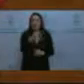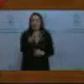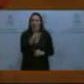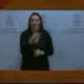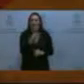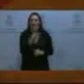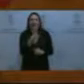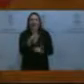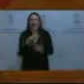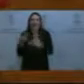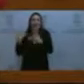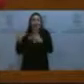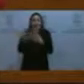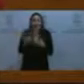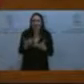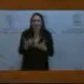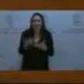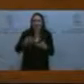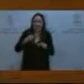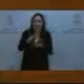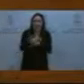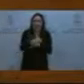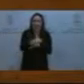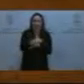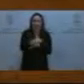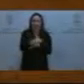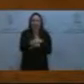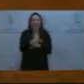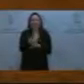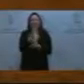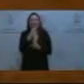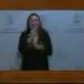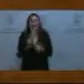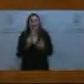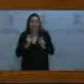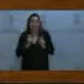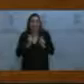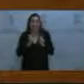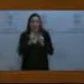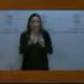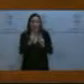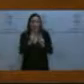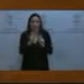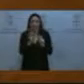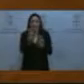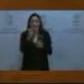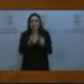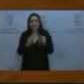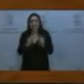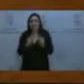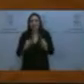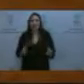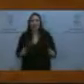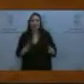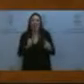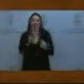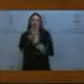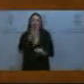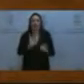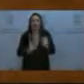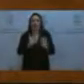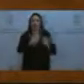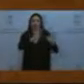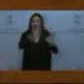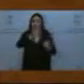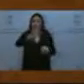10 años, que es la financiación, se les ha reducido su asignación presupuestaria en el 50%, de